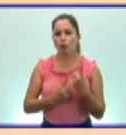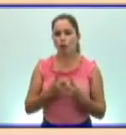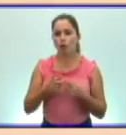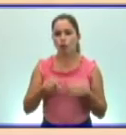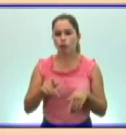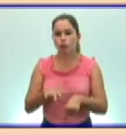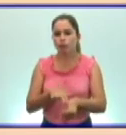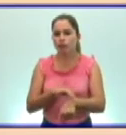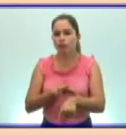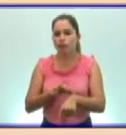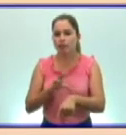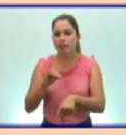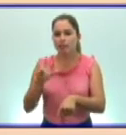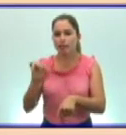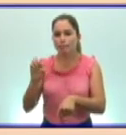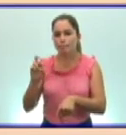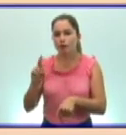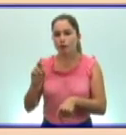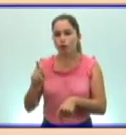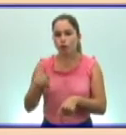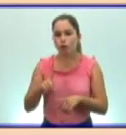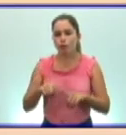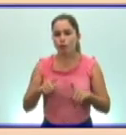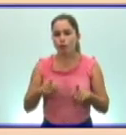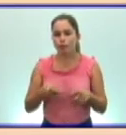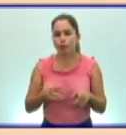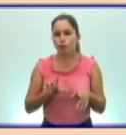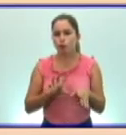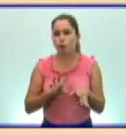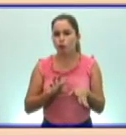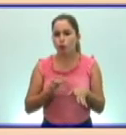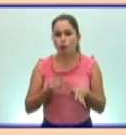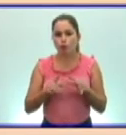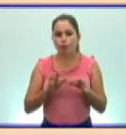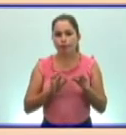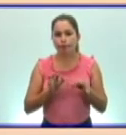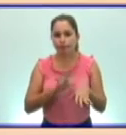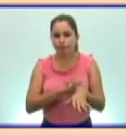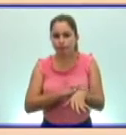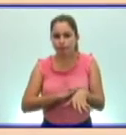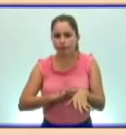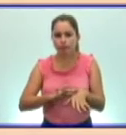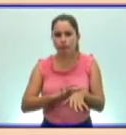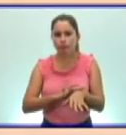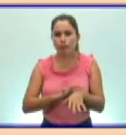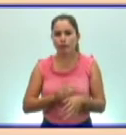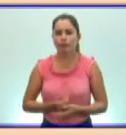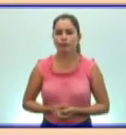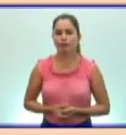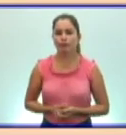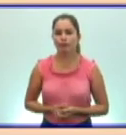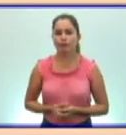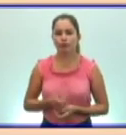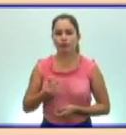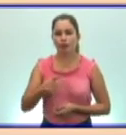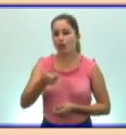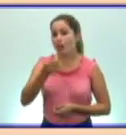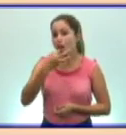dermatología por su acción antiséptica, astringente y desodorante. Si en una